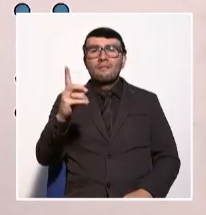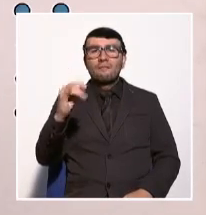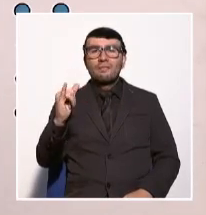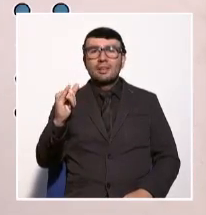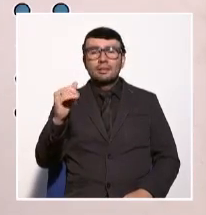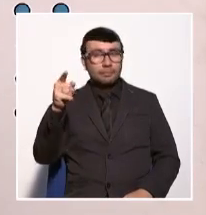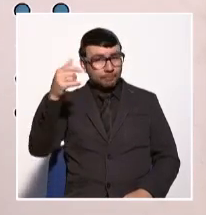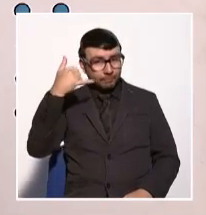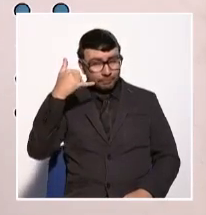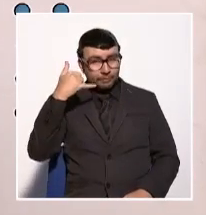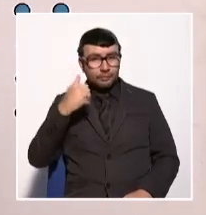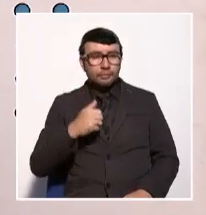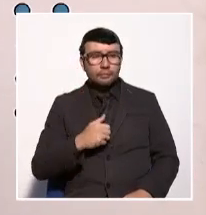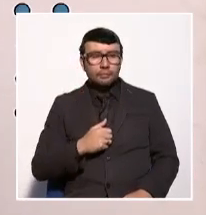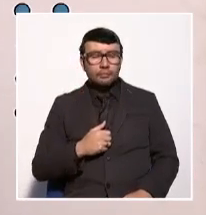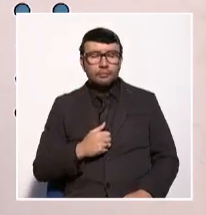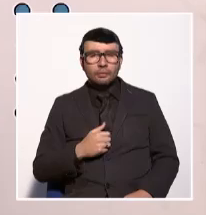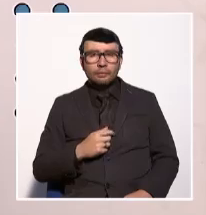oí